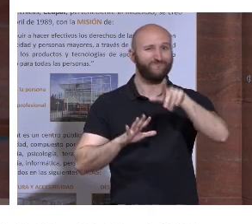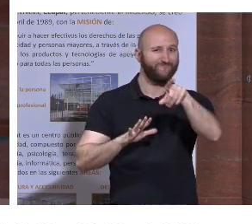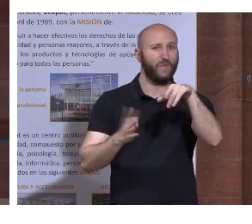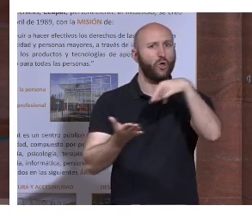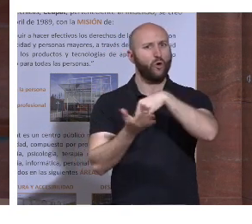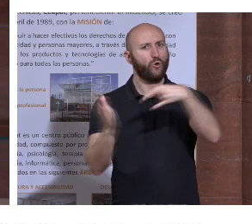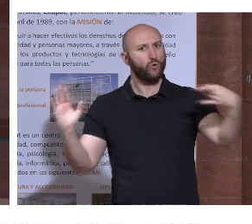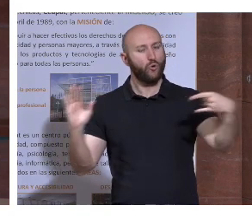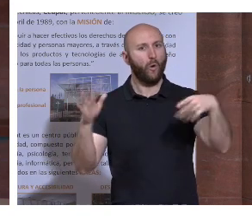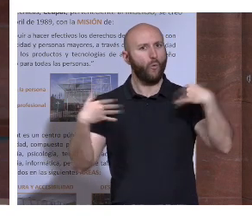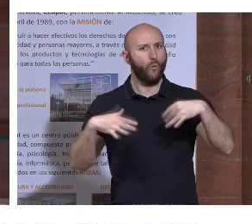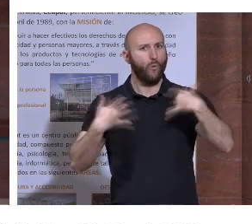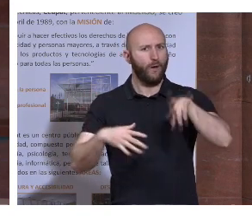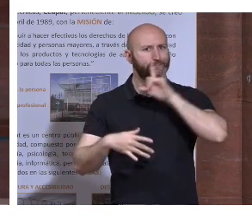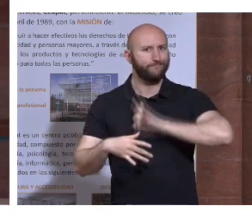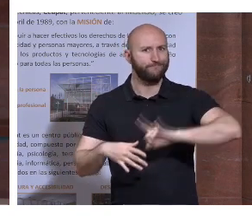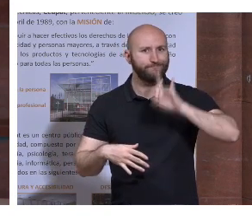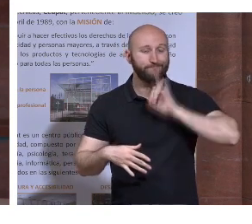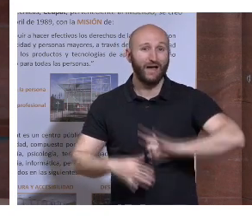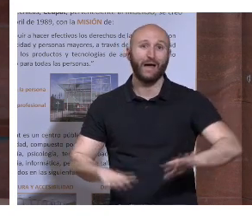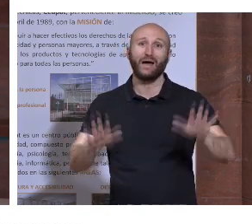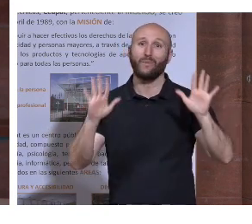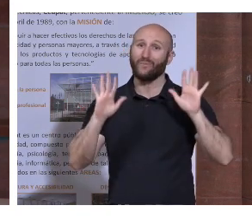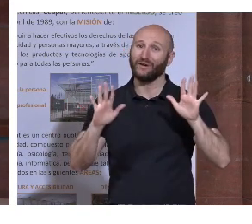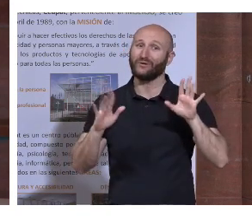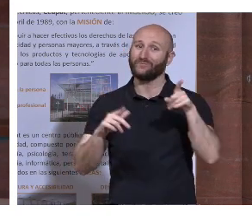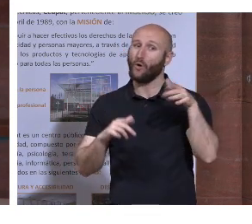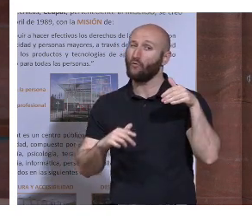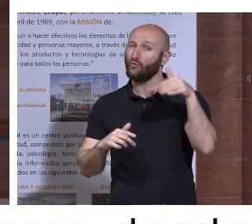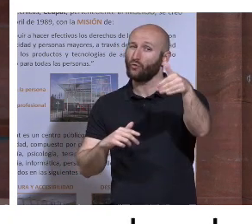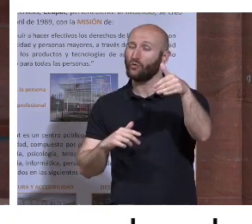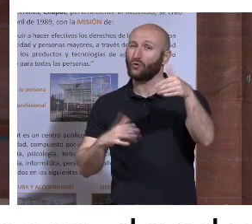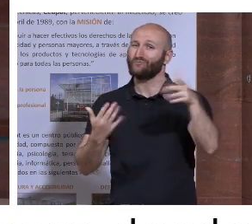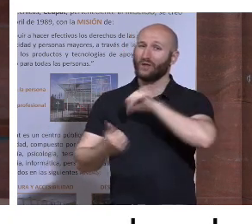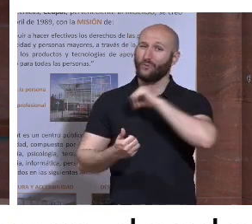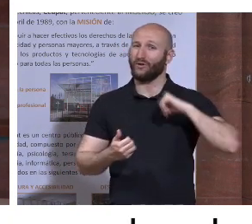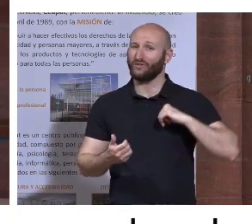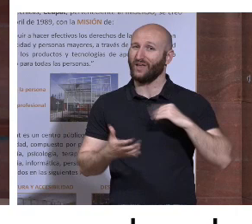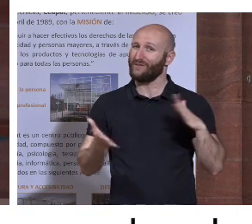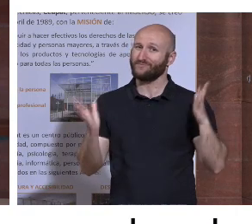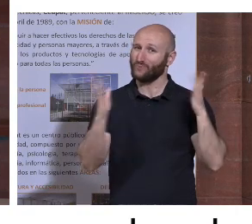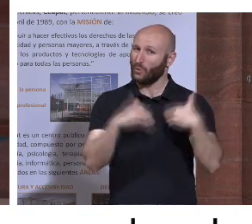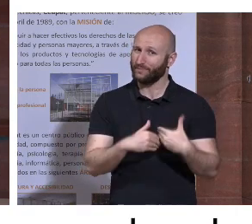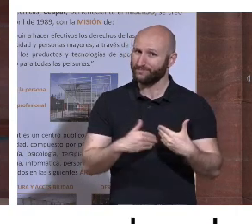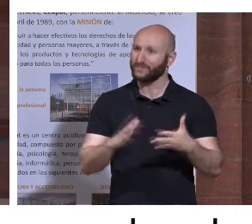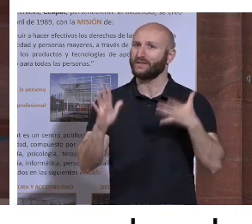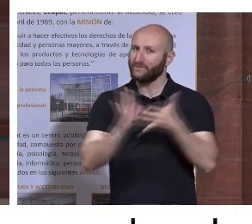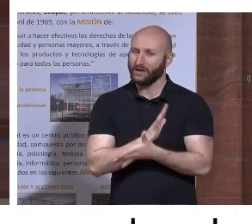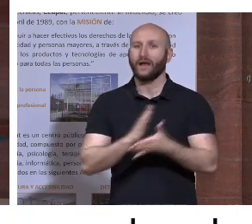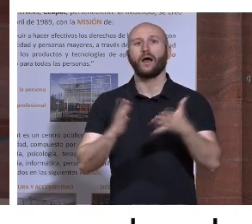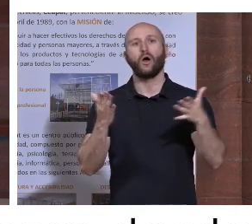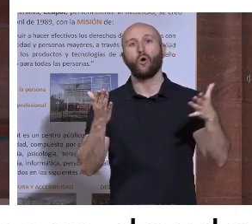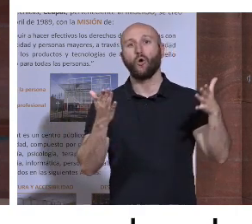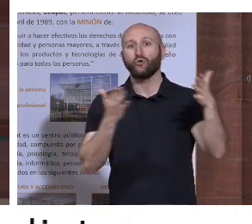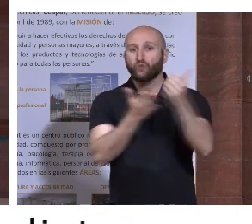tecnológicamente apasionante, pero desde luego es un futuro poco individualista. Es decir, lo tenemos que hacer todo